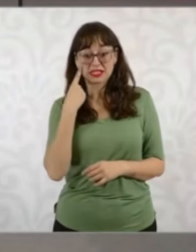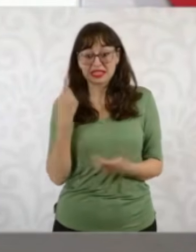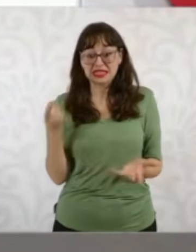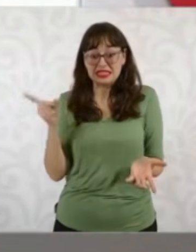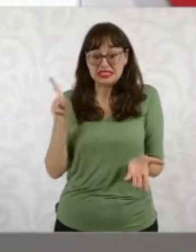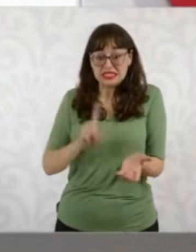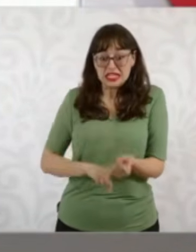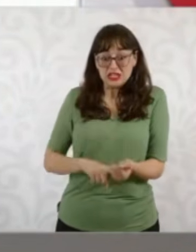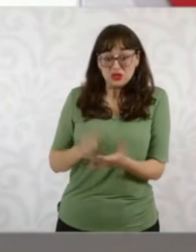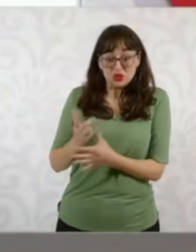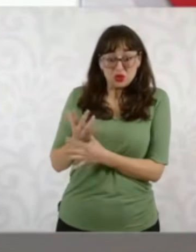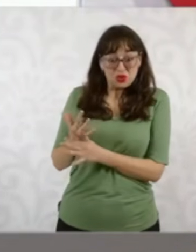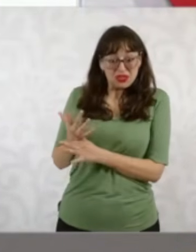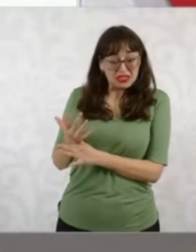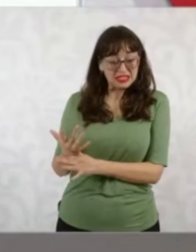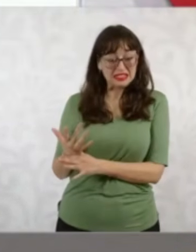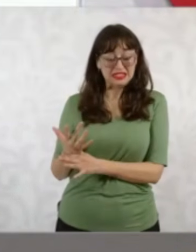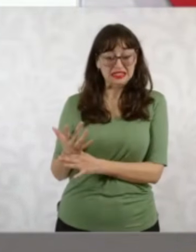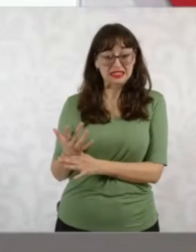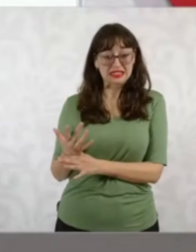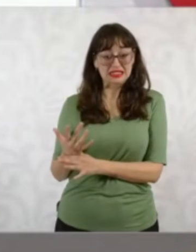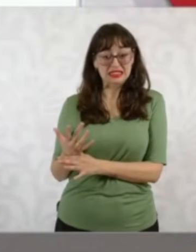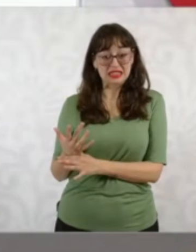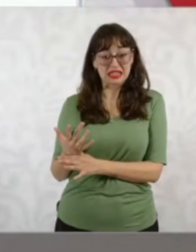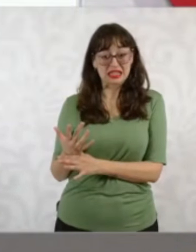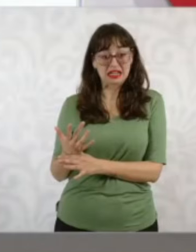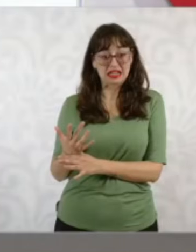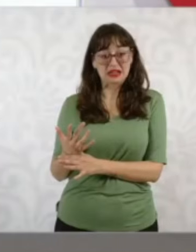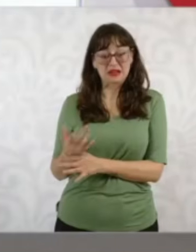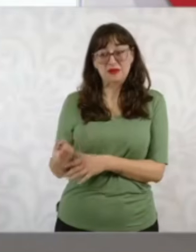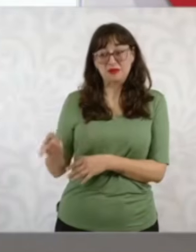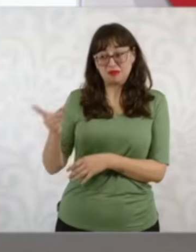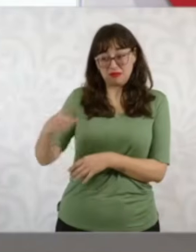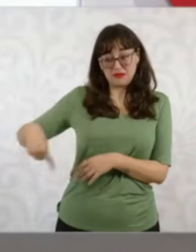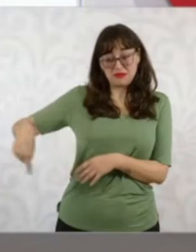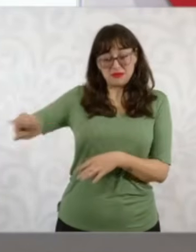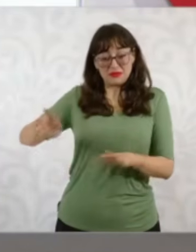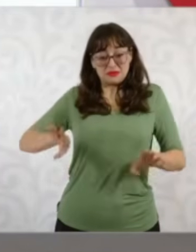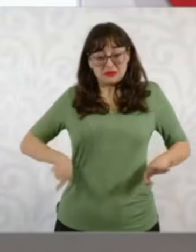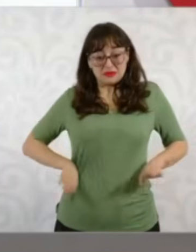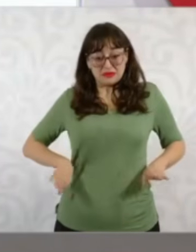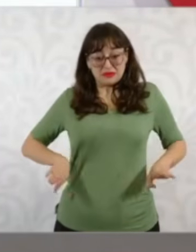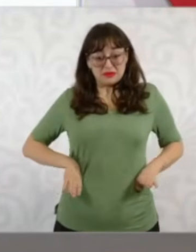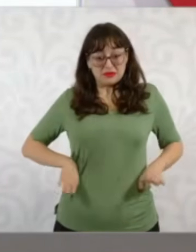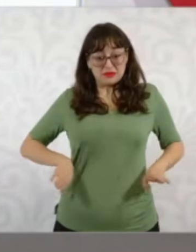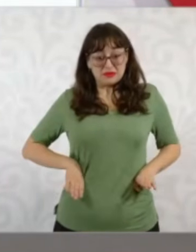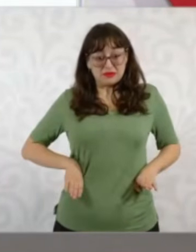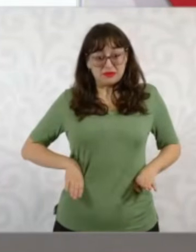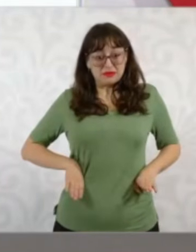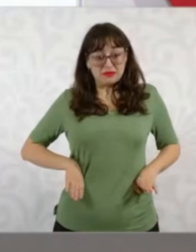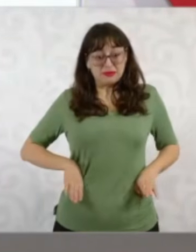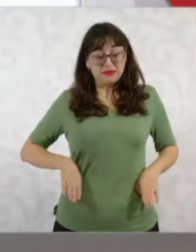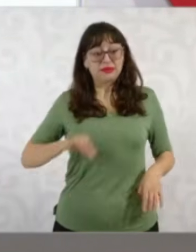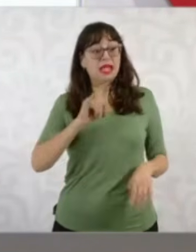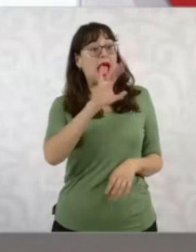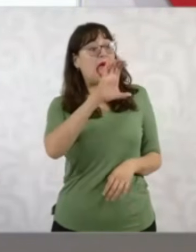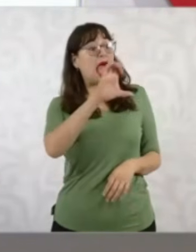espíritu de esta comentocracia. Haz lo